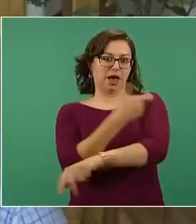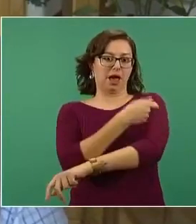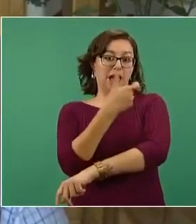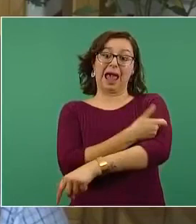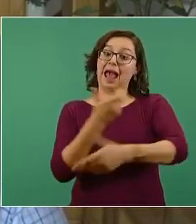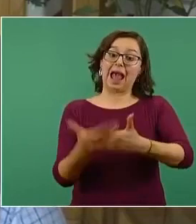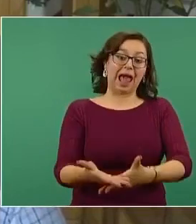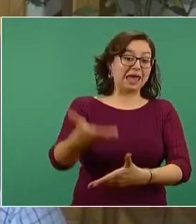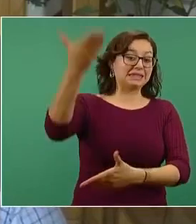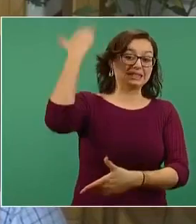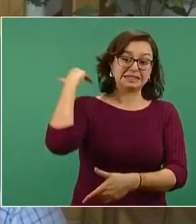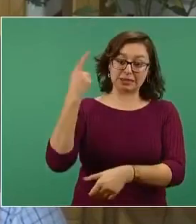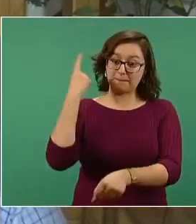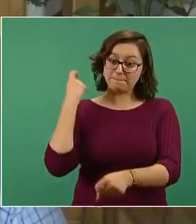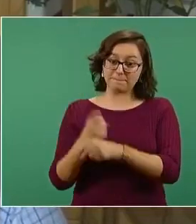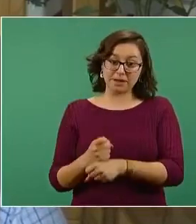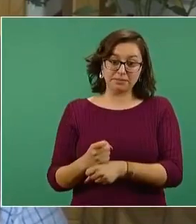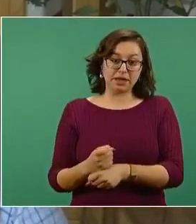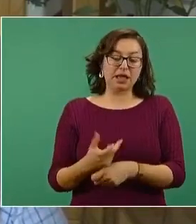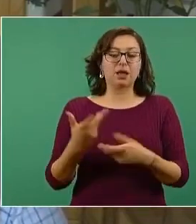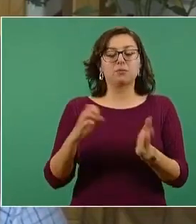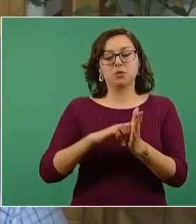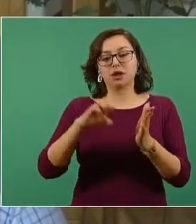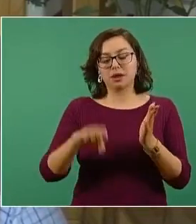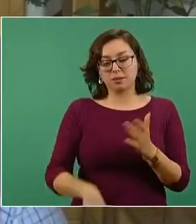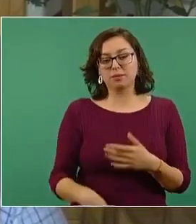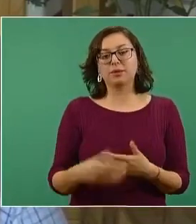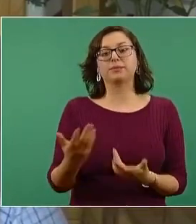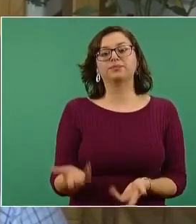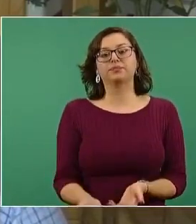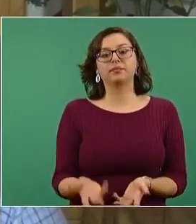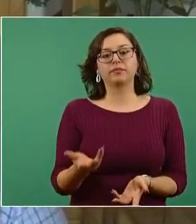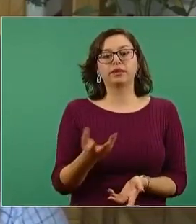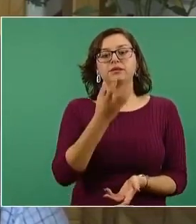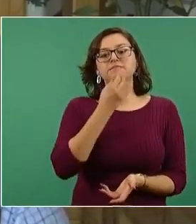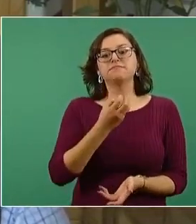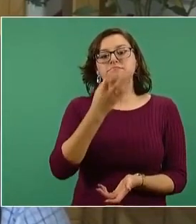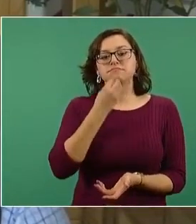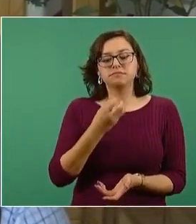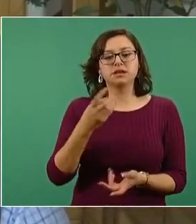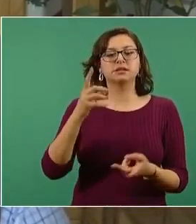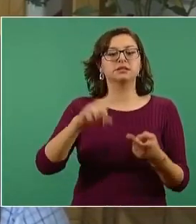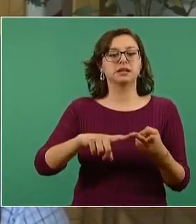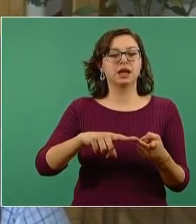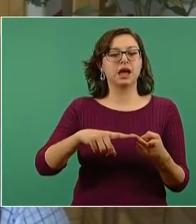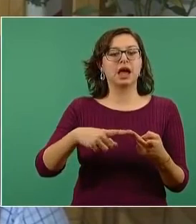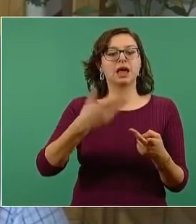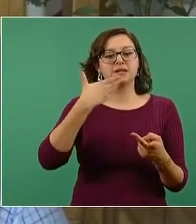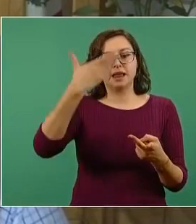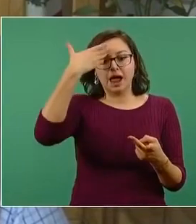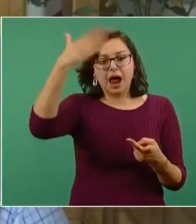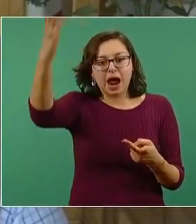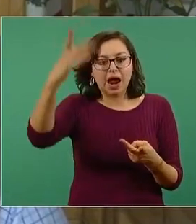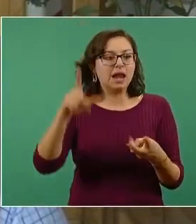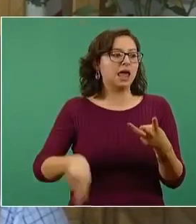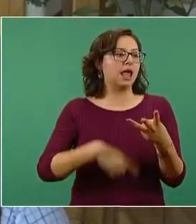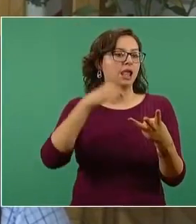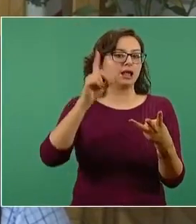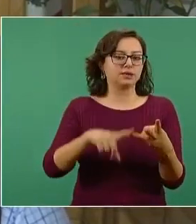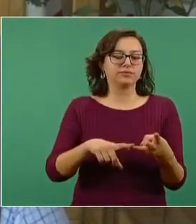población de vacunación, como lo son Israel, como lo son Arabia Saudita, como lo sería inclusive